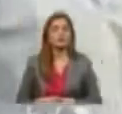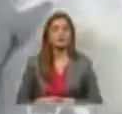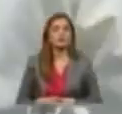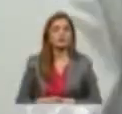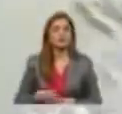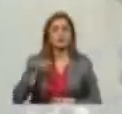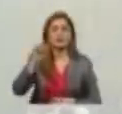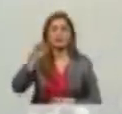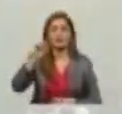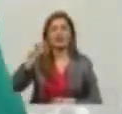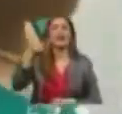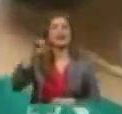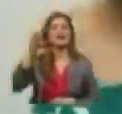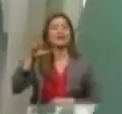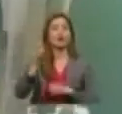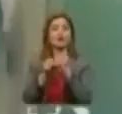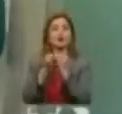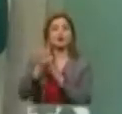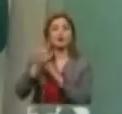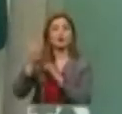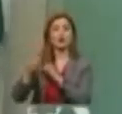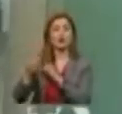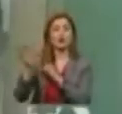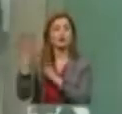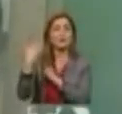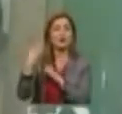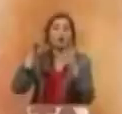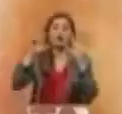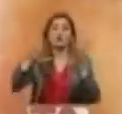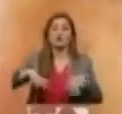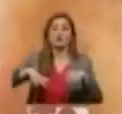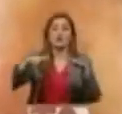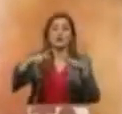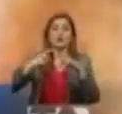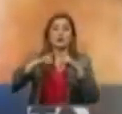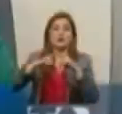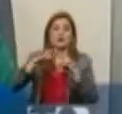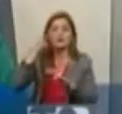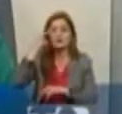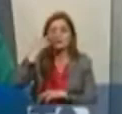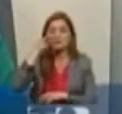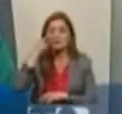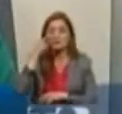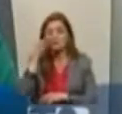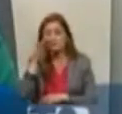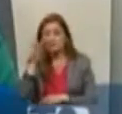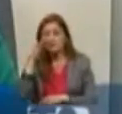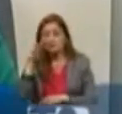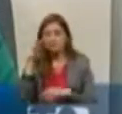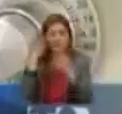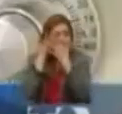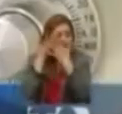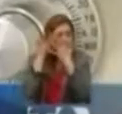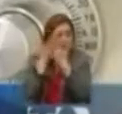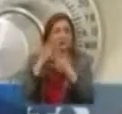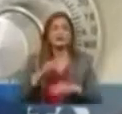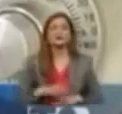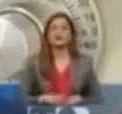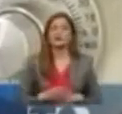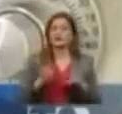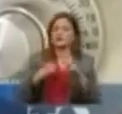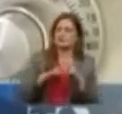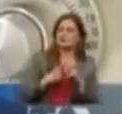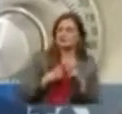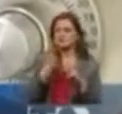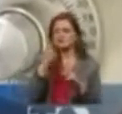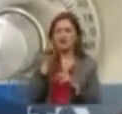Angelita Puga tiene 54 años y hace menos de 8 meses empezó a perder repentinamente la vista. En un inicio, la enfermedad